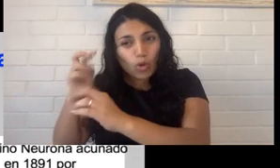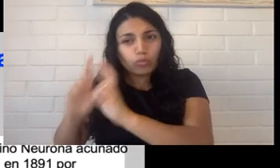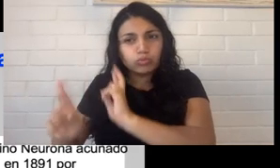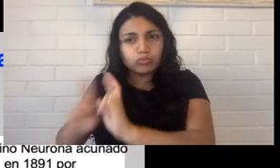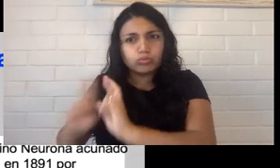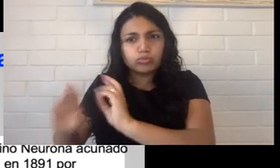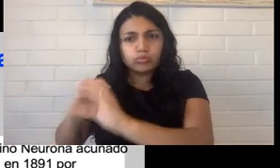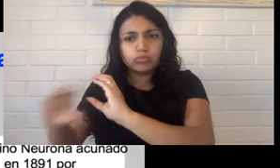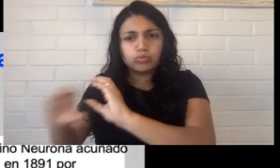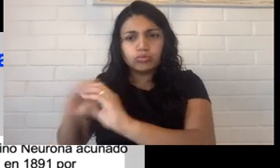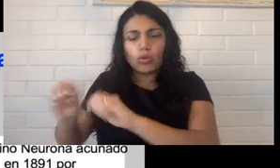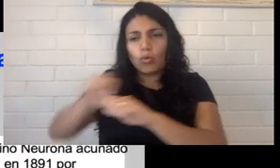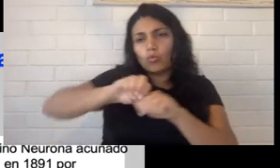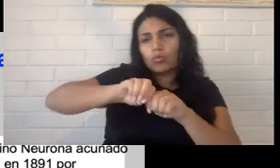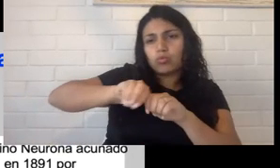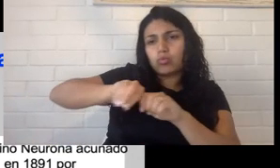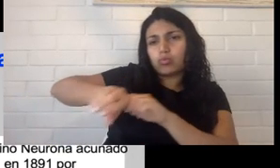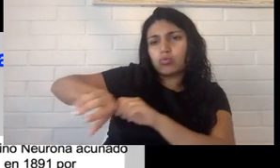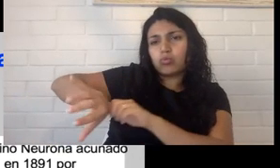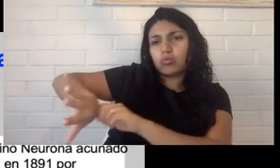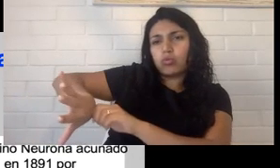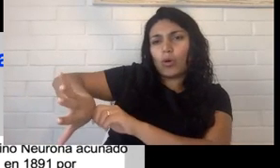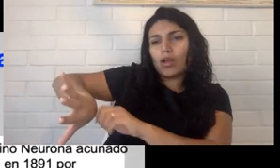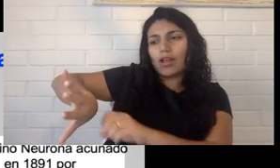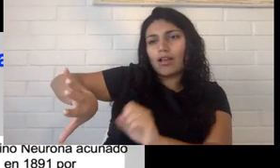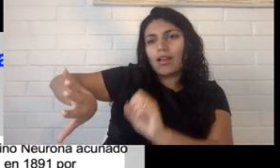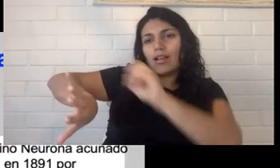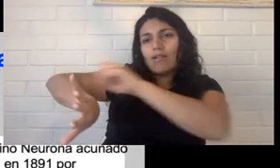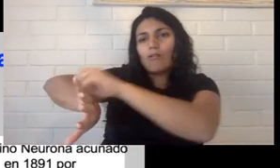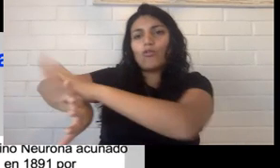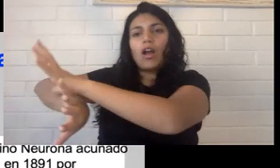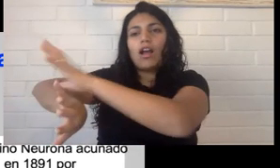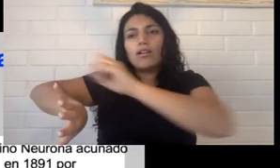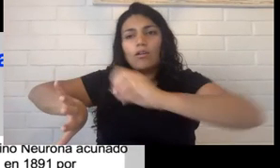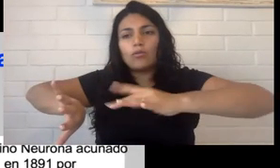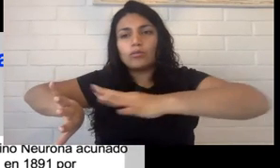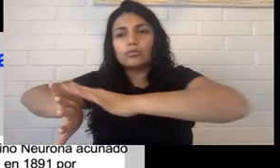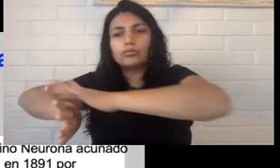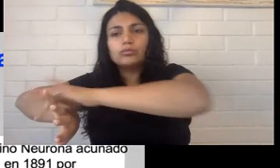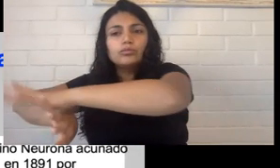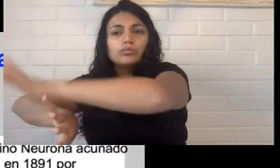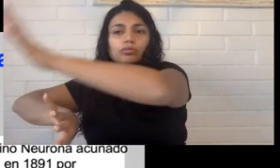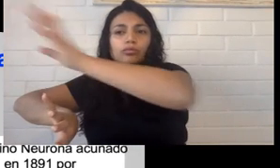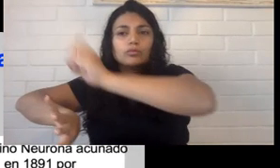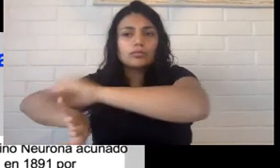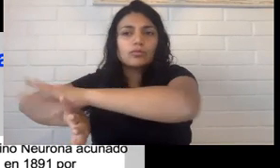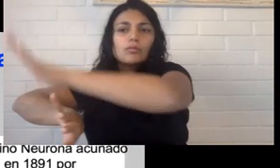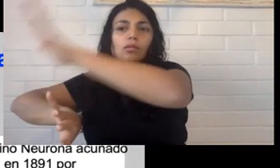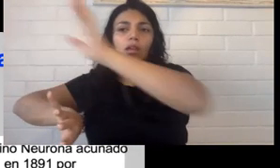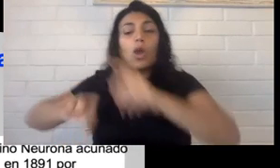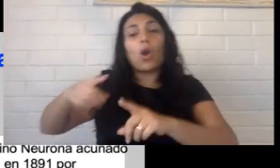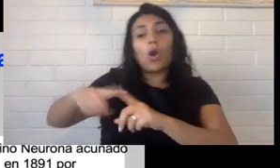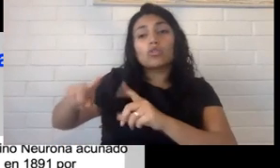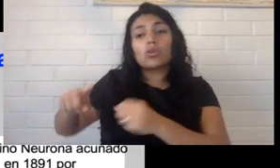estos neurotransmisores pueden ser liberados al medio extracelular, donde pueden difundir y actuar sobre receptores que estén en la